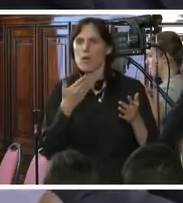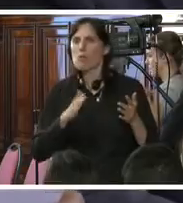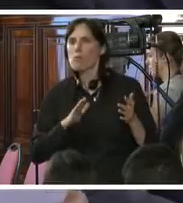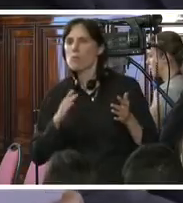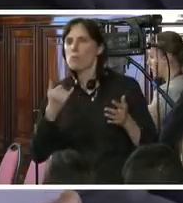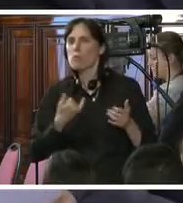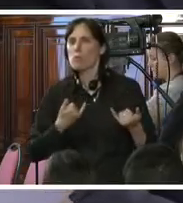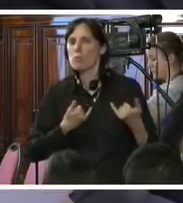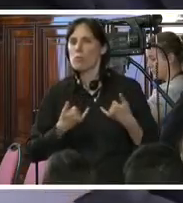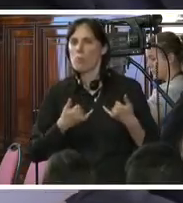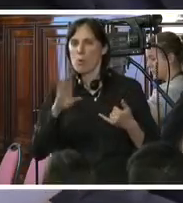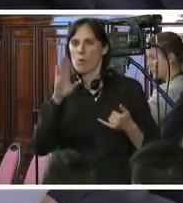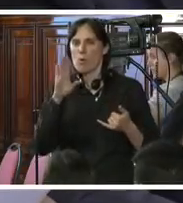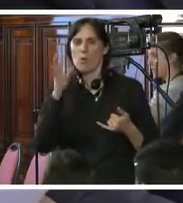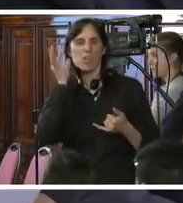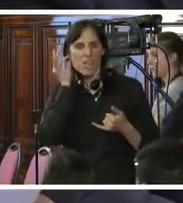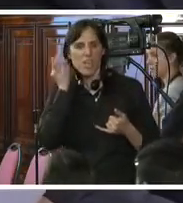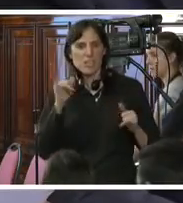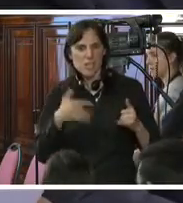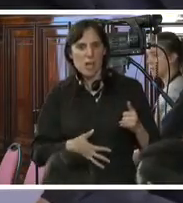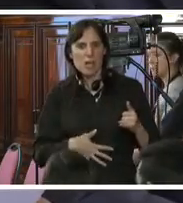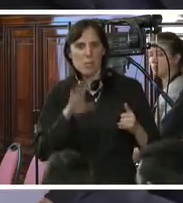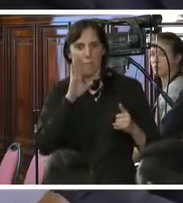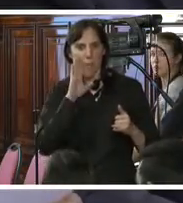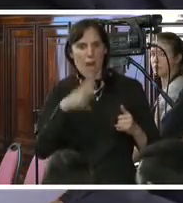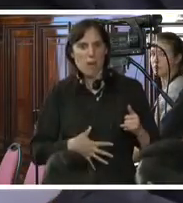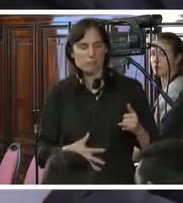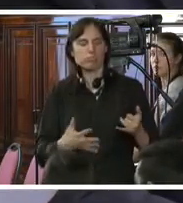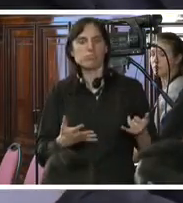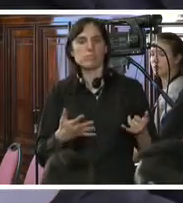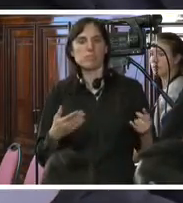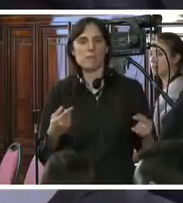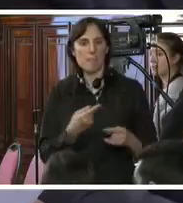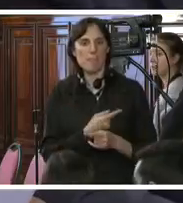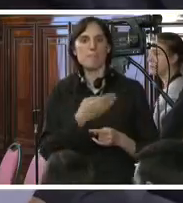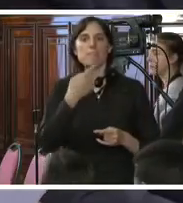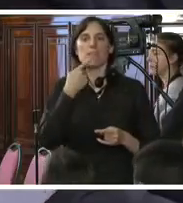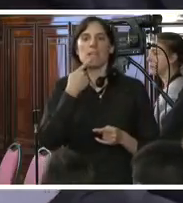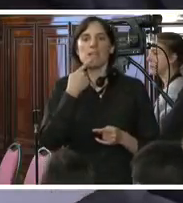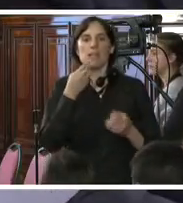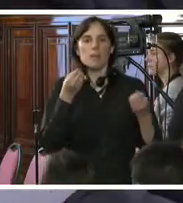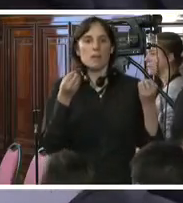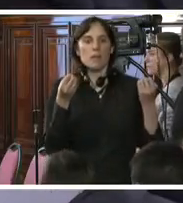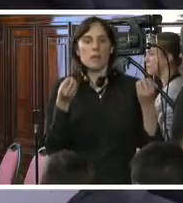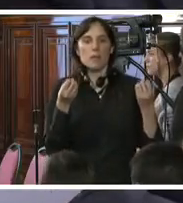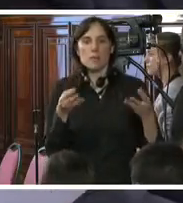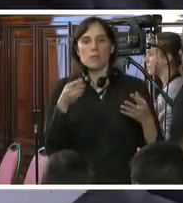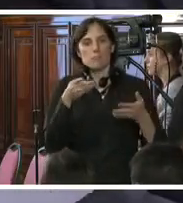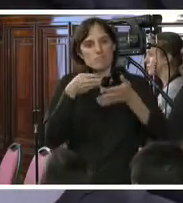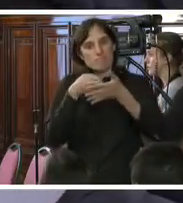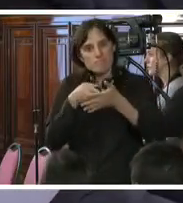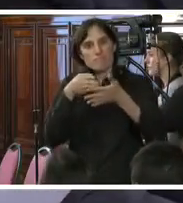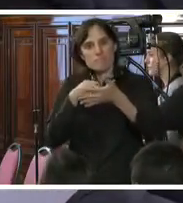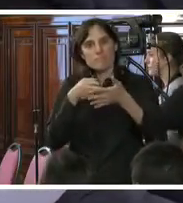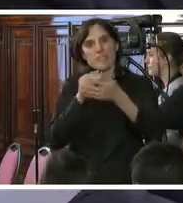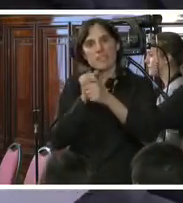niñas. Los obstáculos identificados en la prestación inmediata del servicio son principalmente